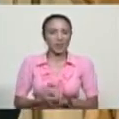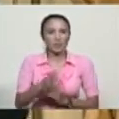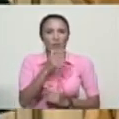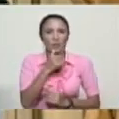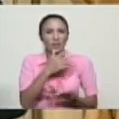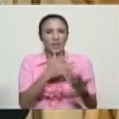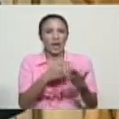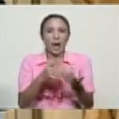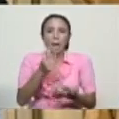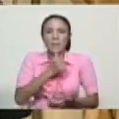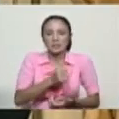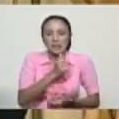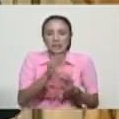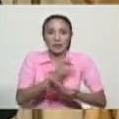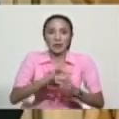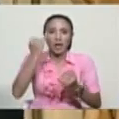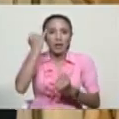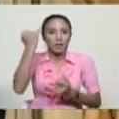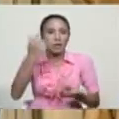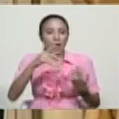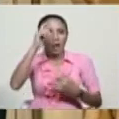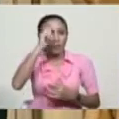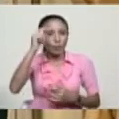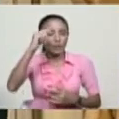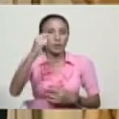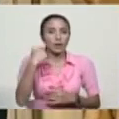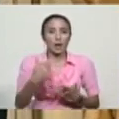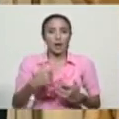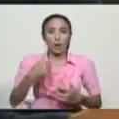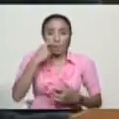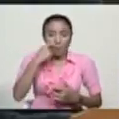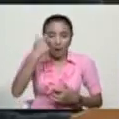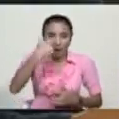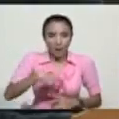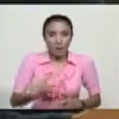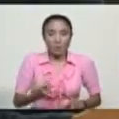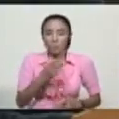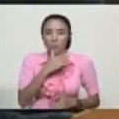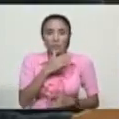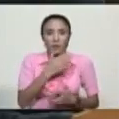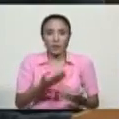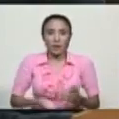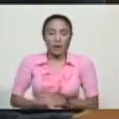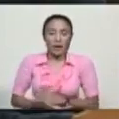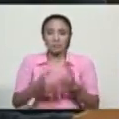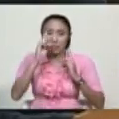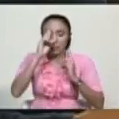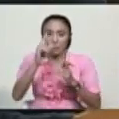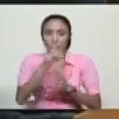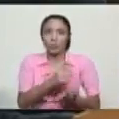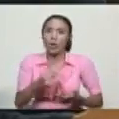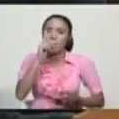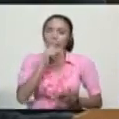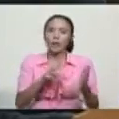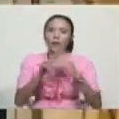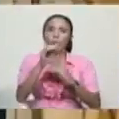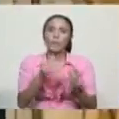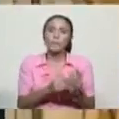intolerantes en lo ideológico, en lo político, en lo humano. Nosotros por allá en el año 2005, 6,